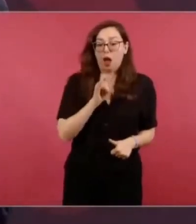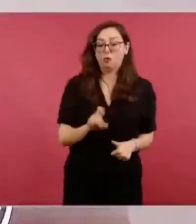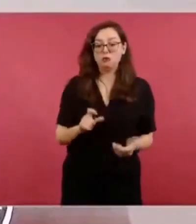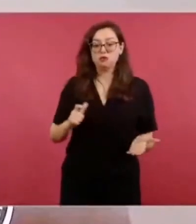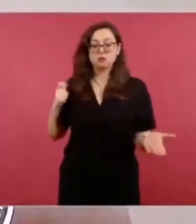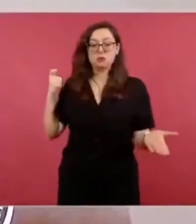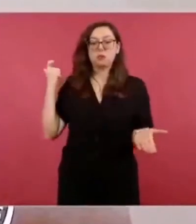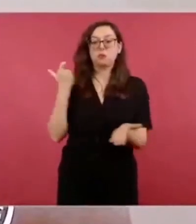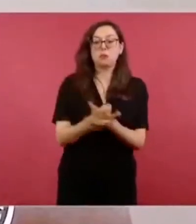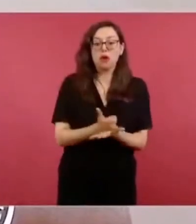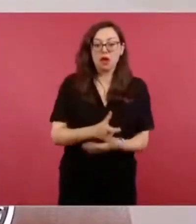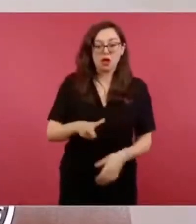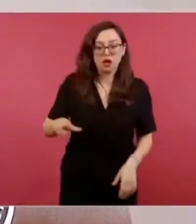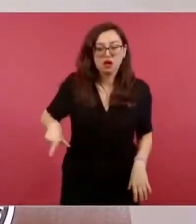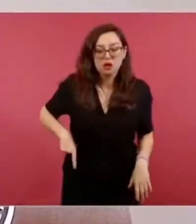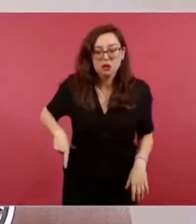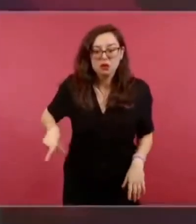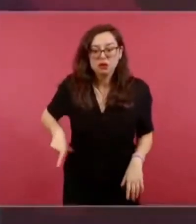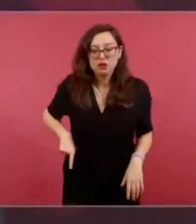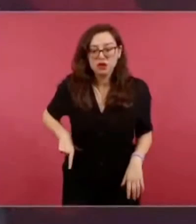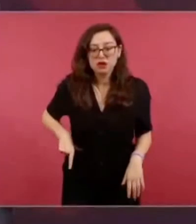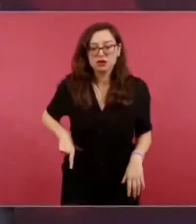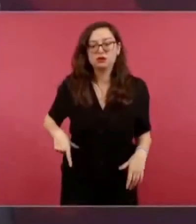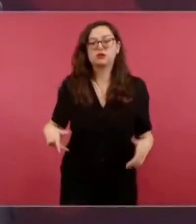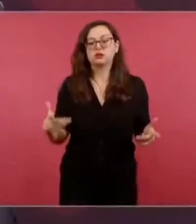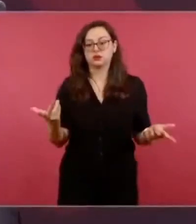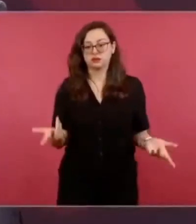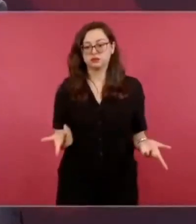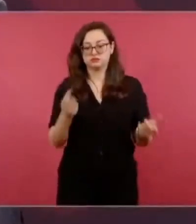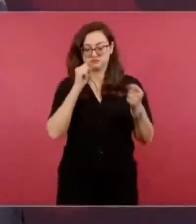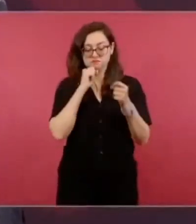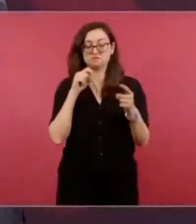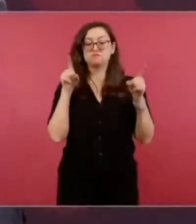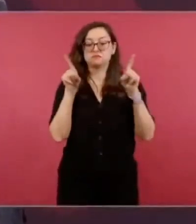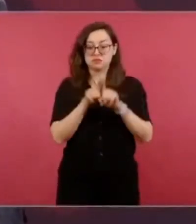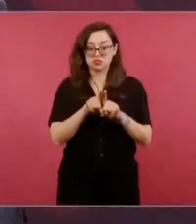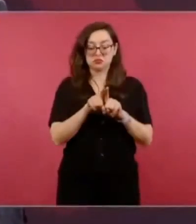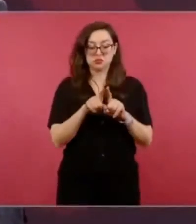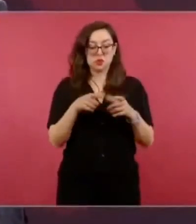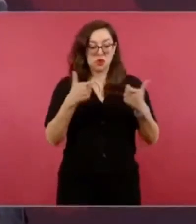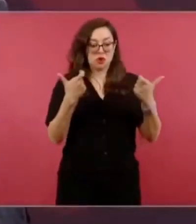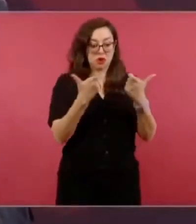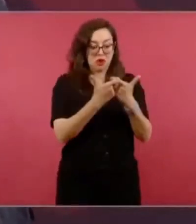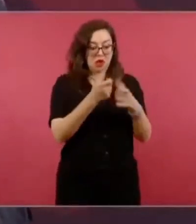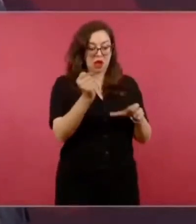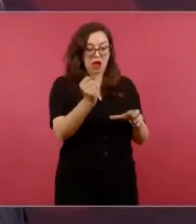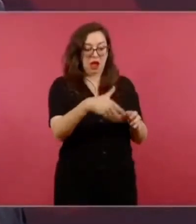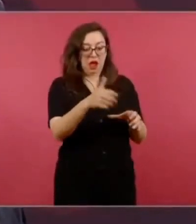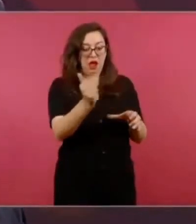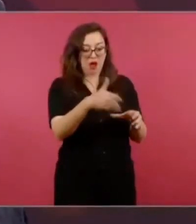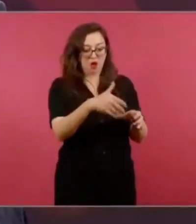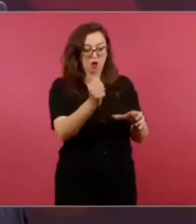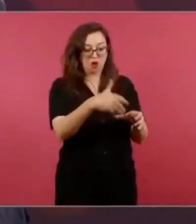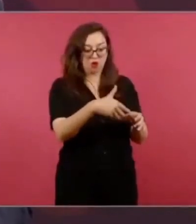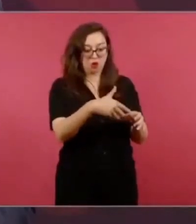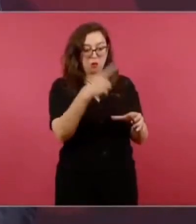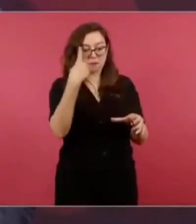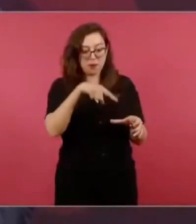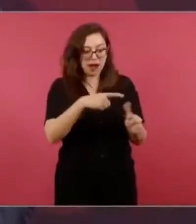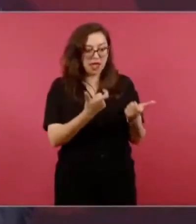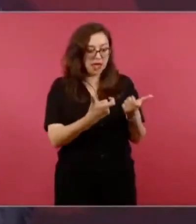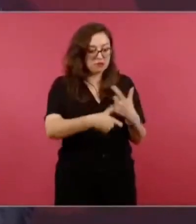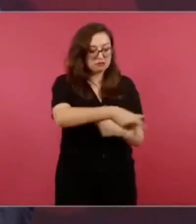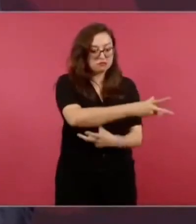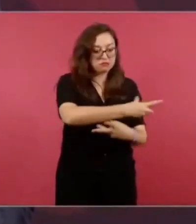Tenían una caja de ahorro, así como la de los ministros de la Corte, que tienen un fideicomiso,